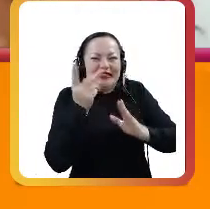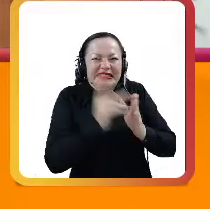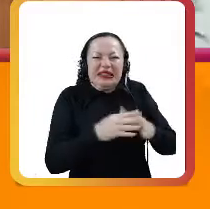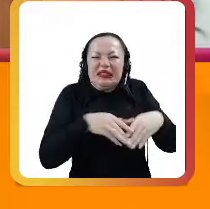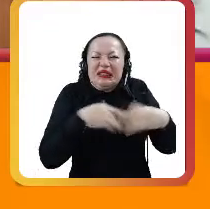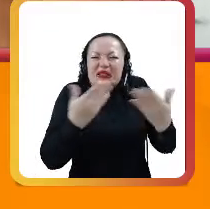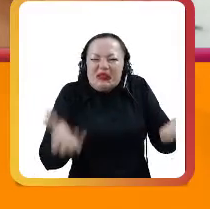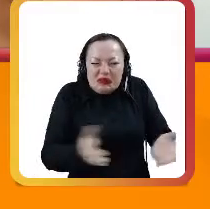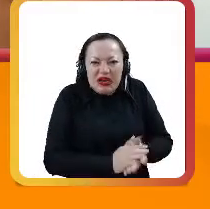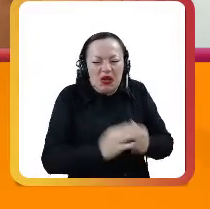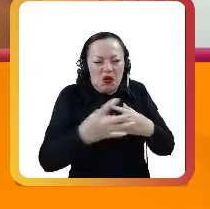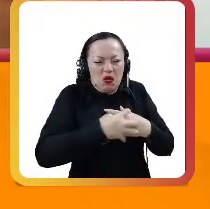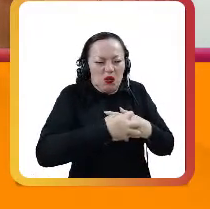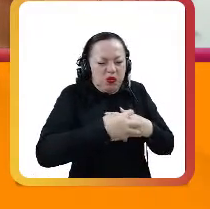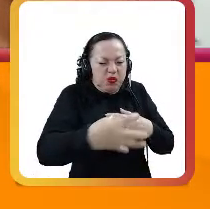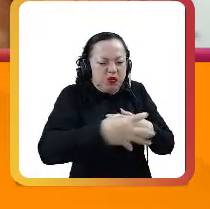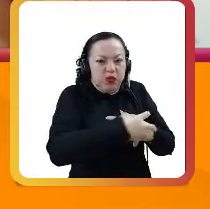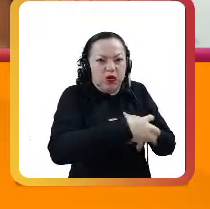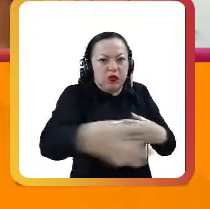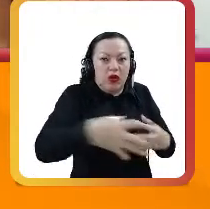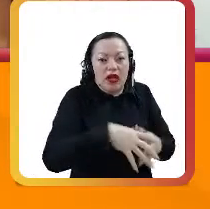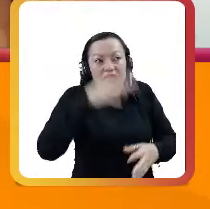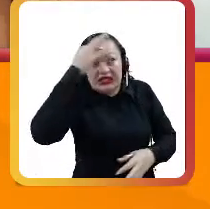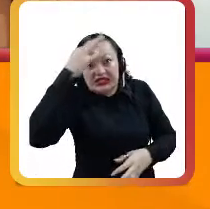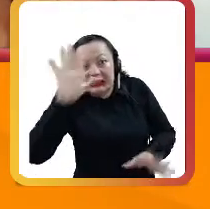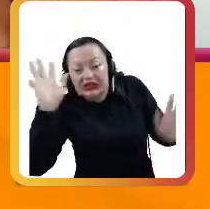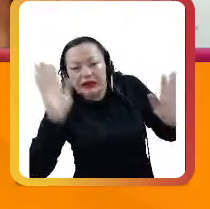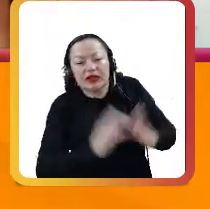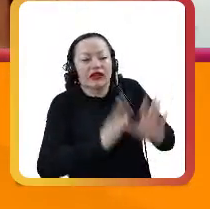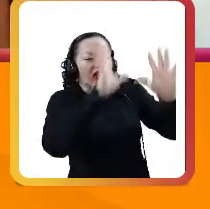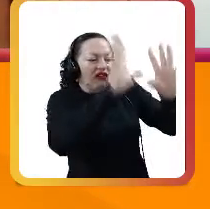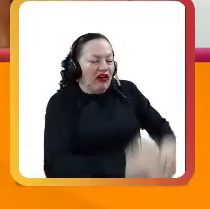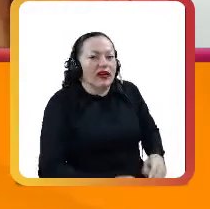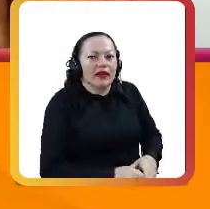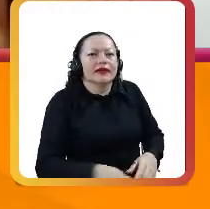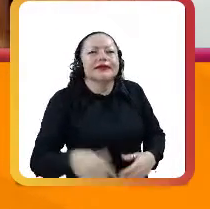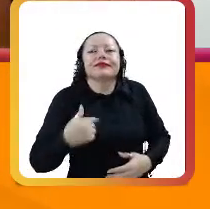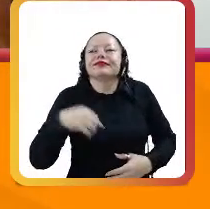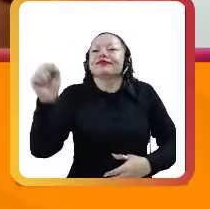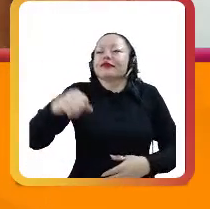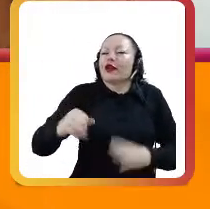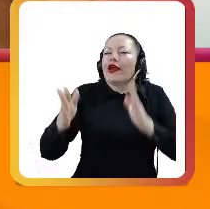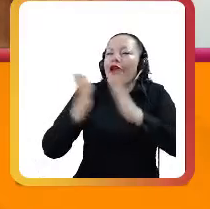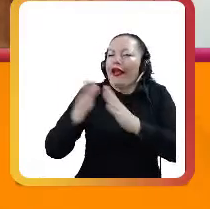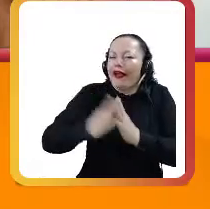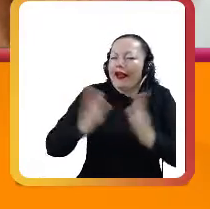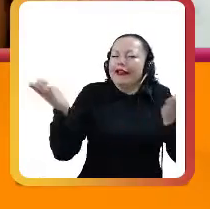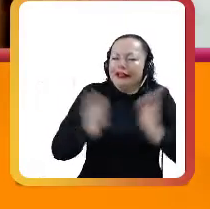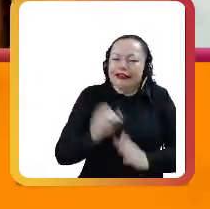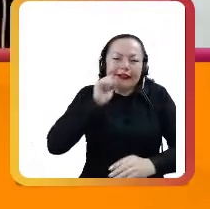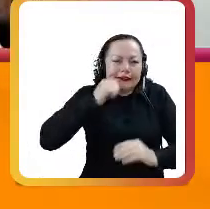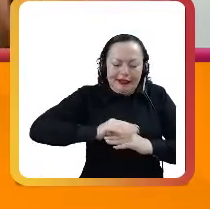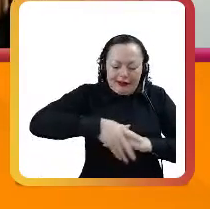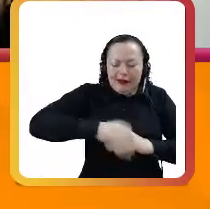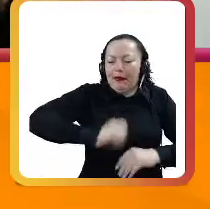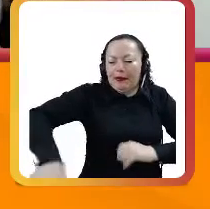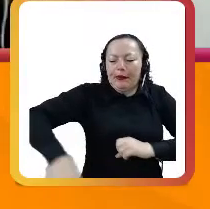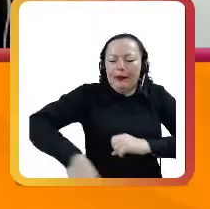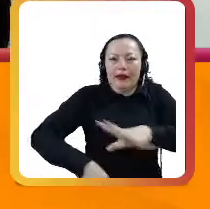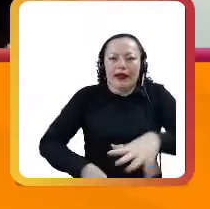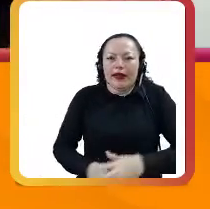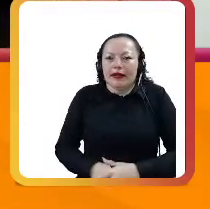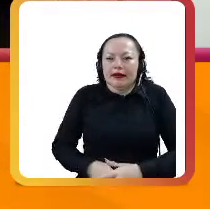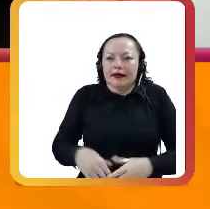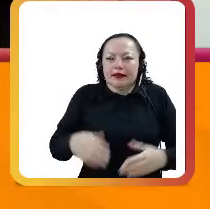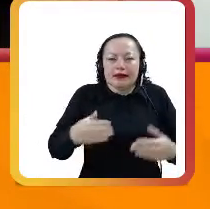malignos. Ajá, vea. Y uno botando entonces, la cáscara, imagínate. Y uno botando la cáscara. Uno ahí, sin